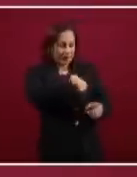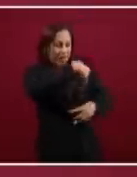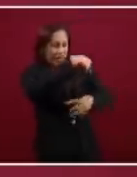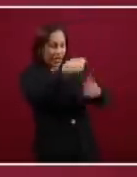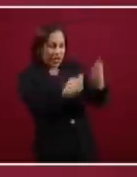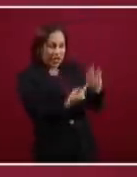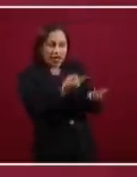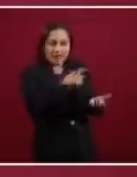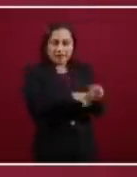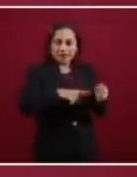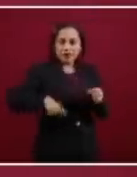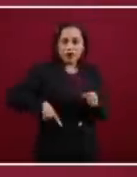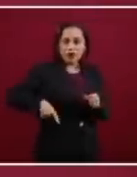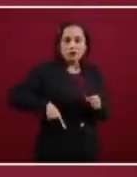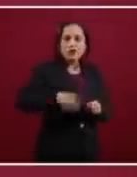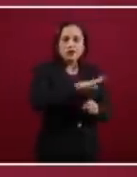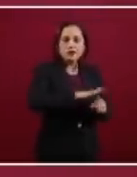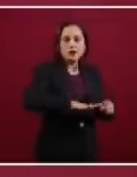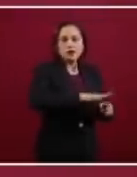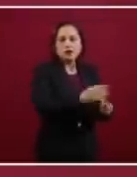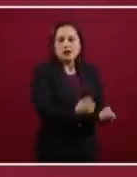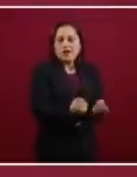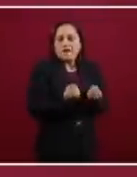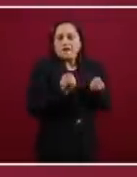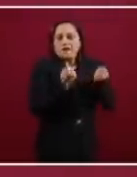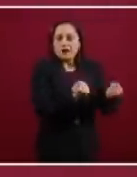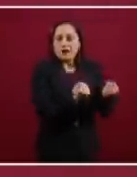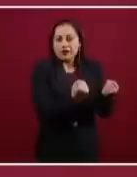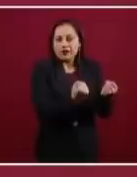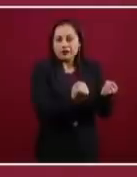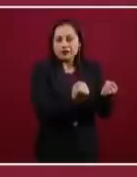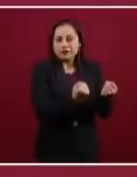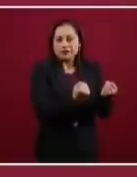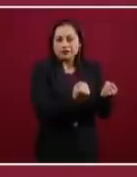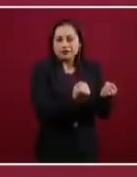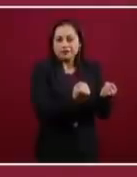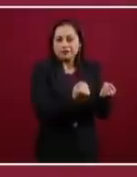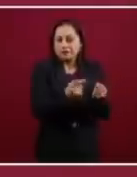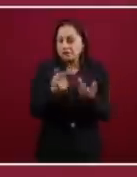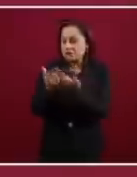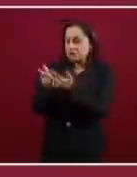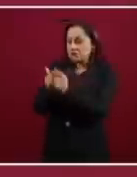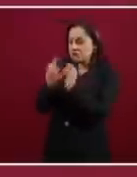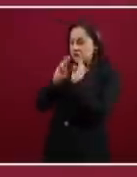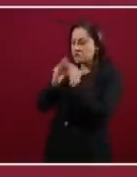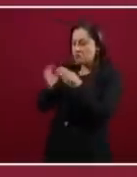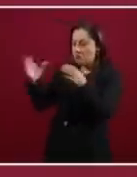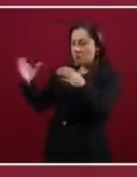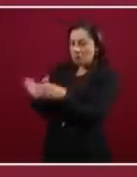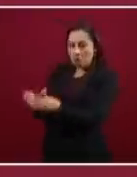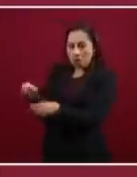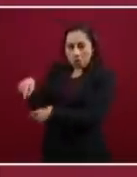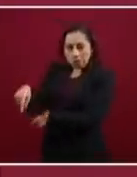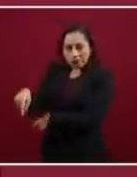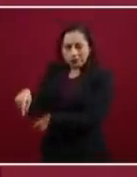pero no se trata de actuar de manera autoritaria prepotente